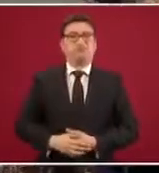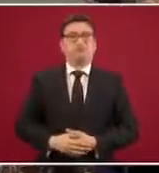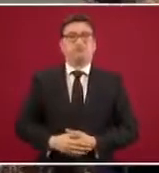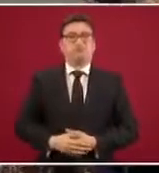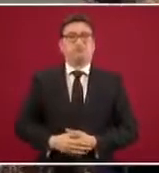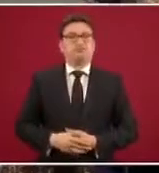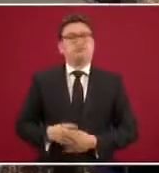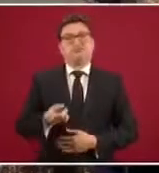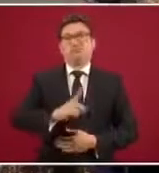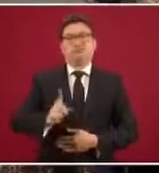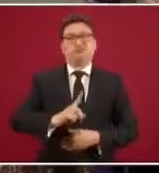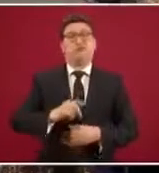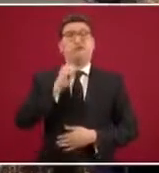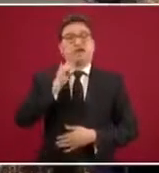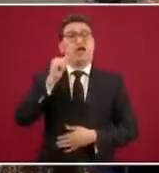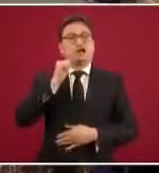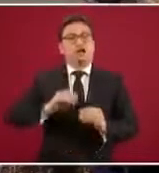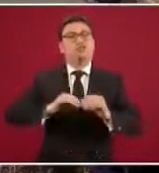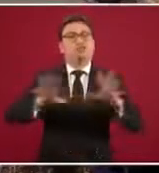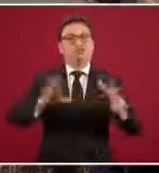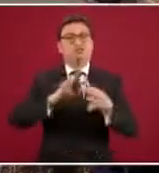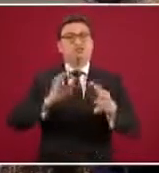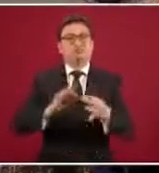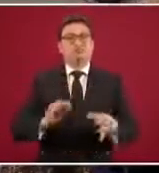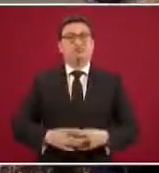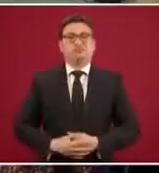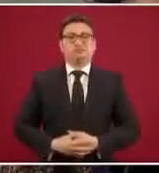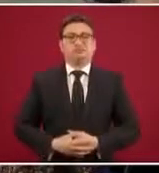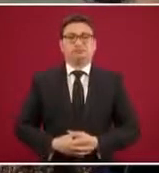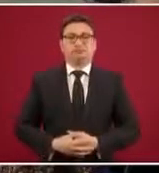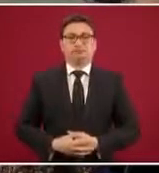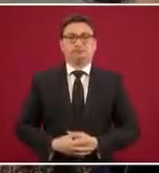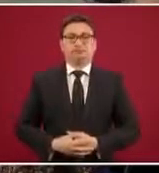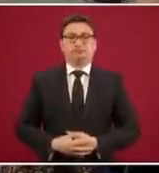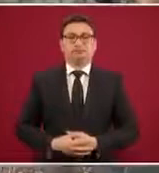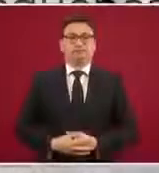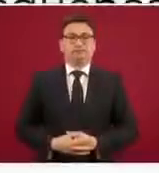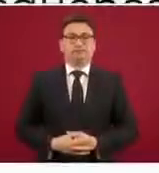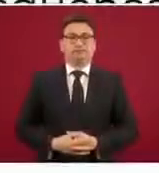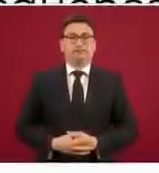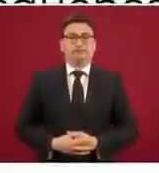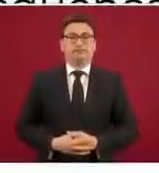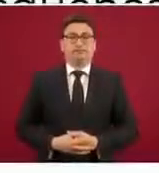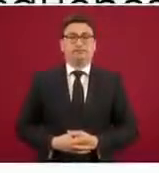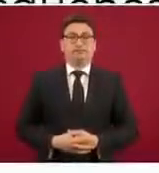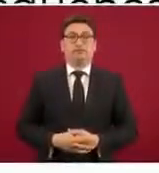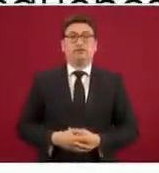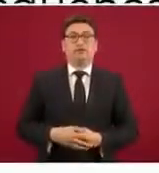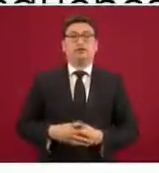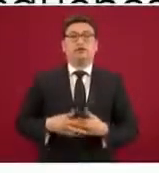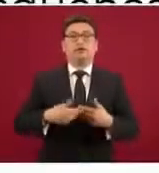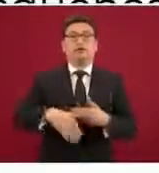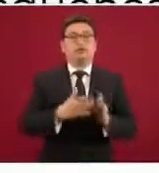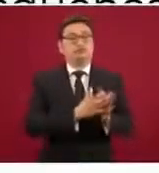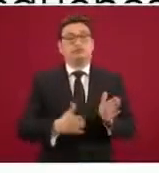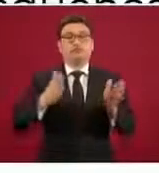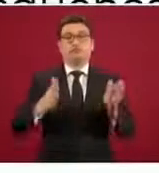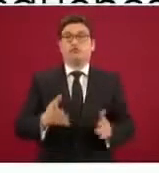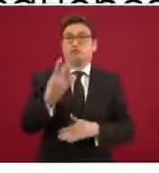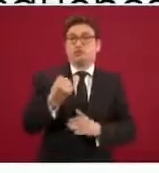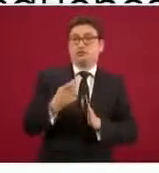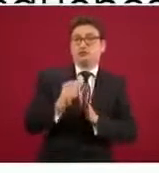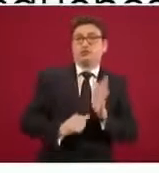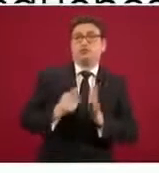Fue muy claro ayer. Lo que va a aplicarse en 9 meses es esto: